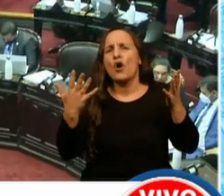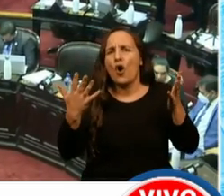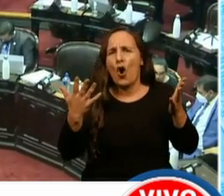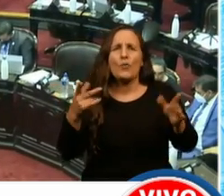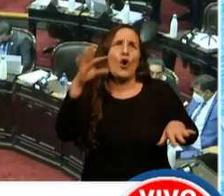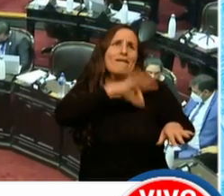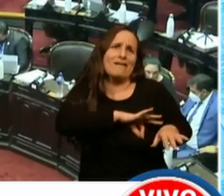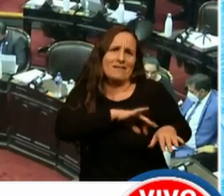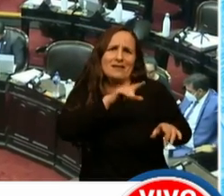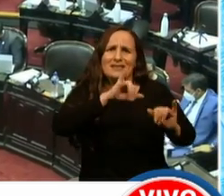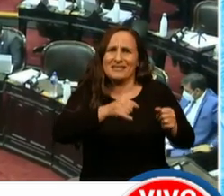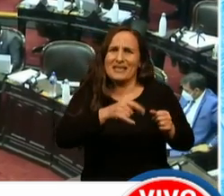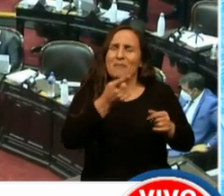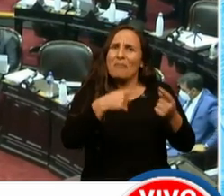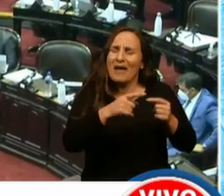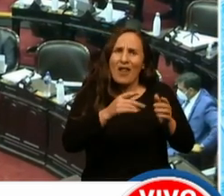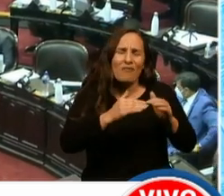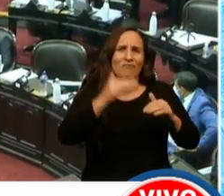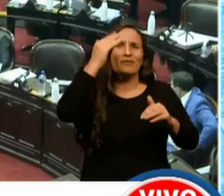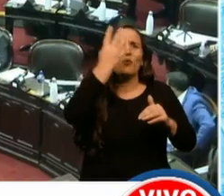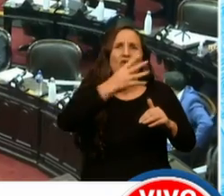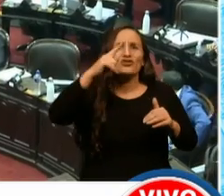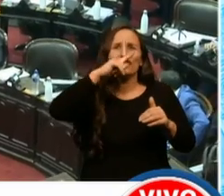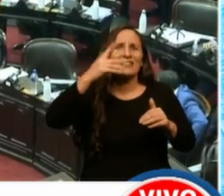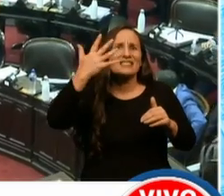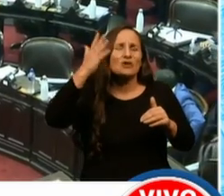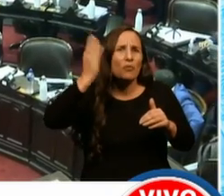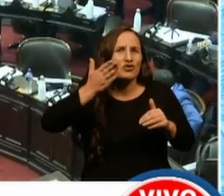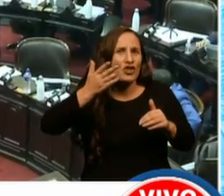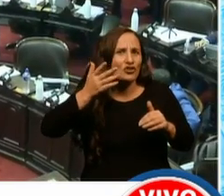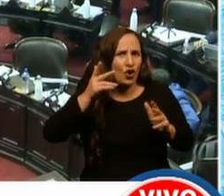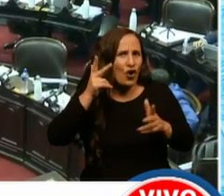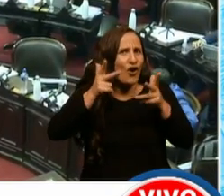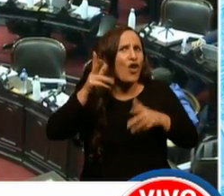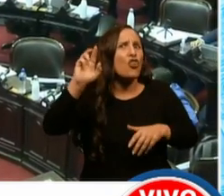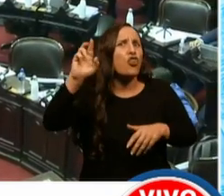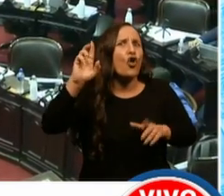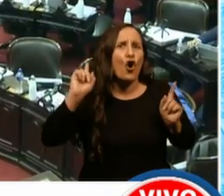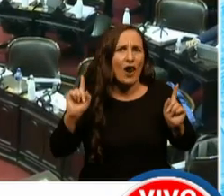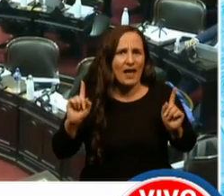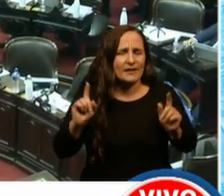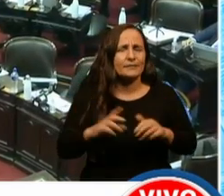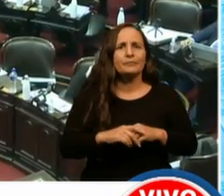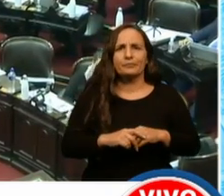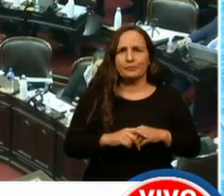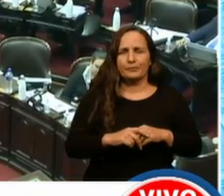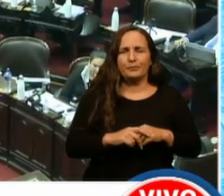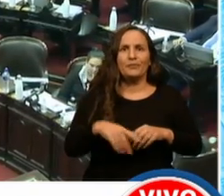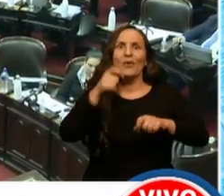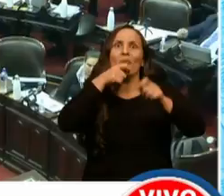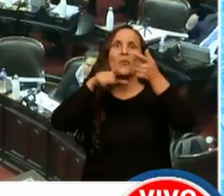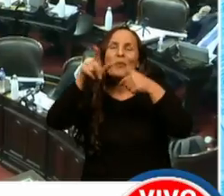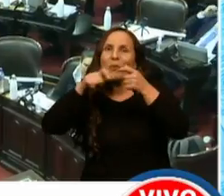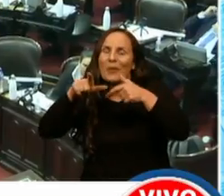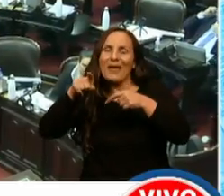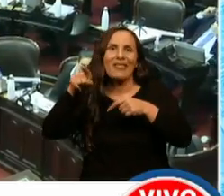creció un 400 75 por ciento en dólares y las ventas en las